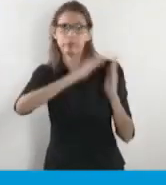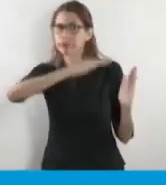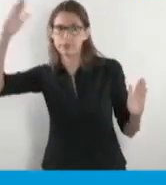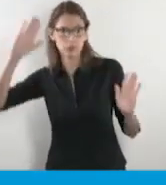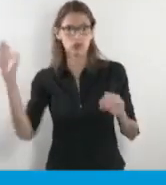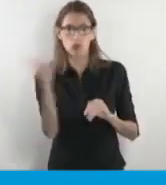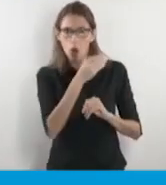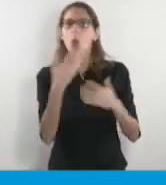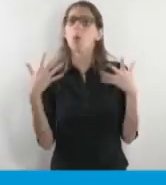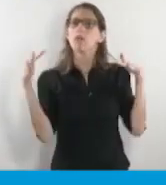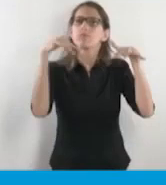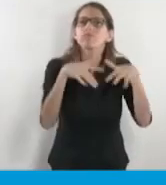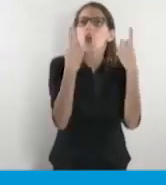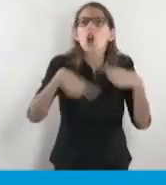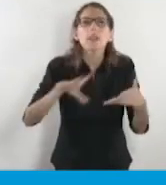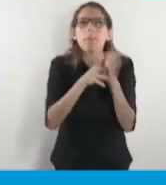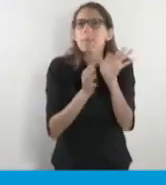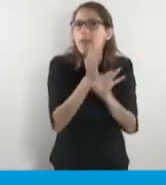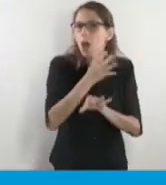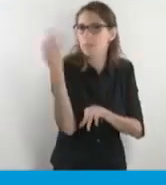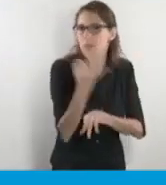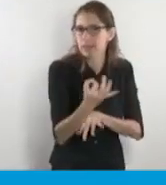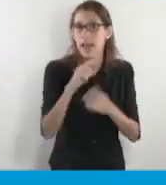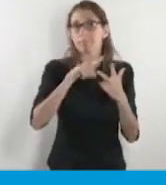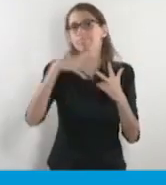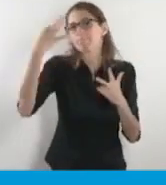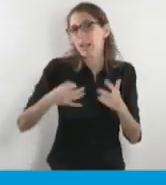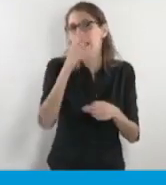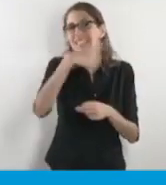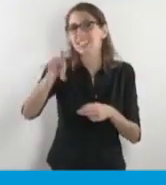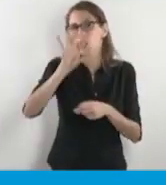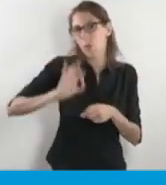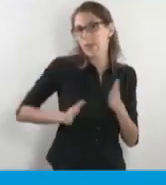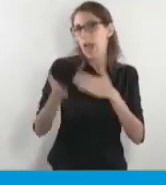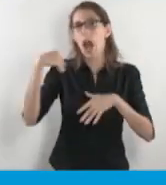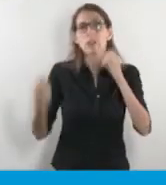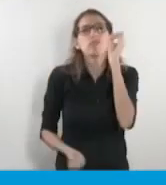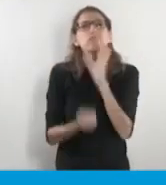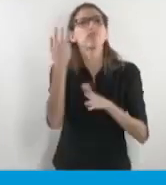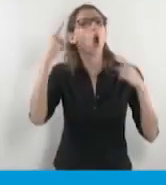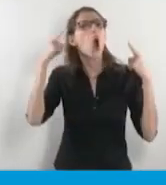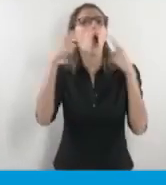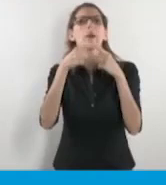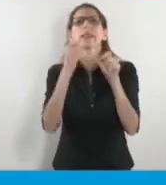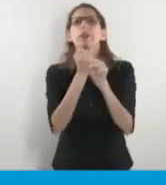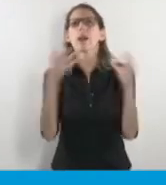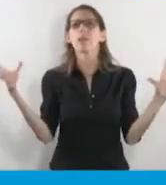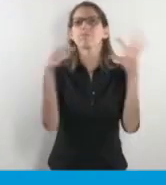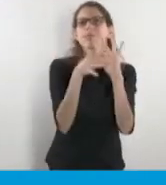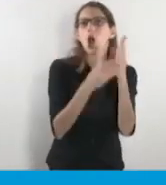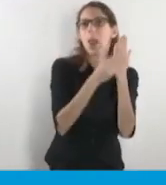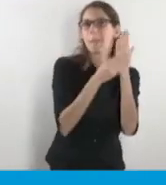función de hace 150 años se creó para hacer la biblioteca del ministerio de educación y apoyar y acompañarlas a